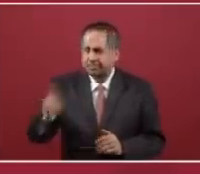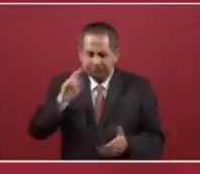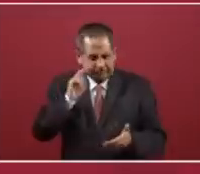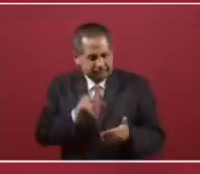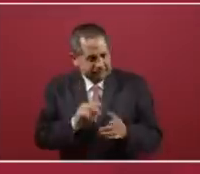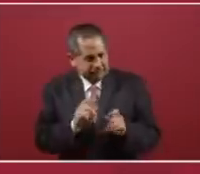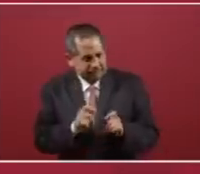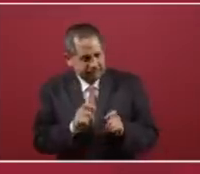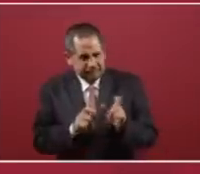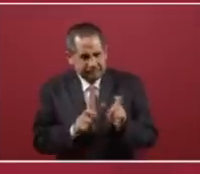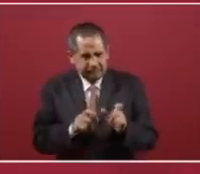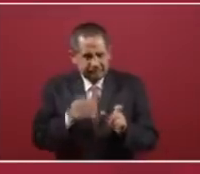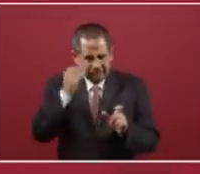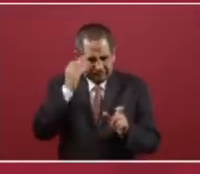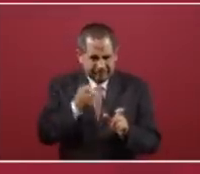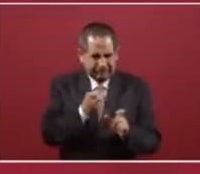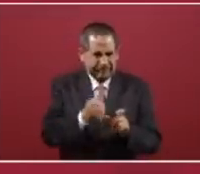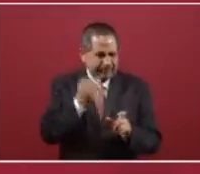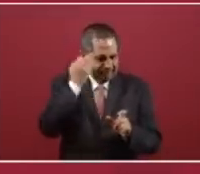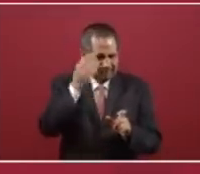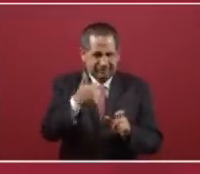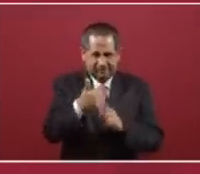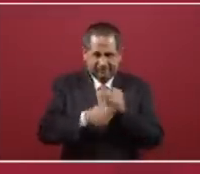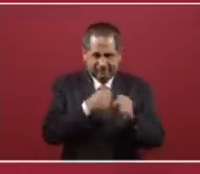en este sexenio